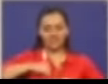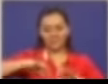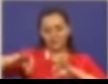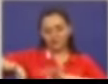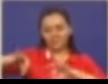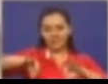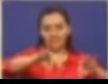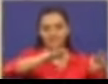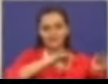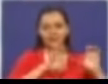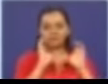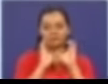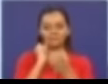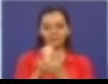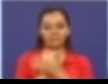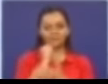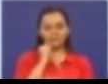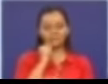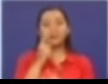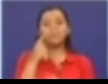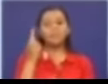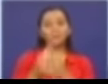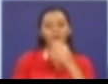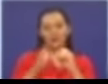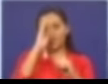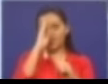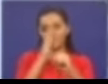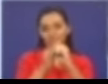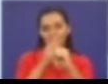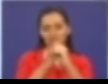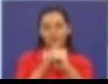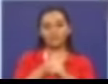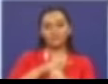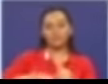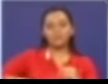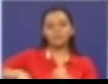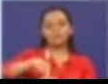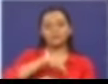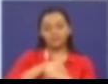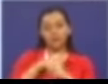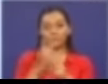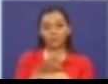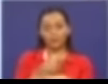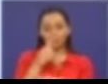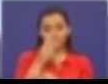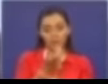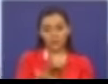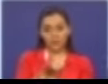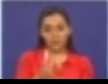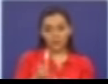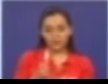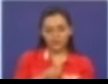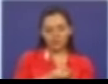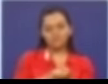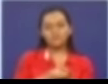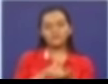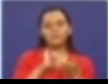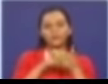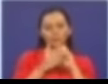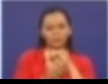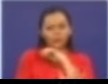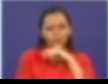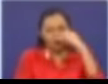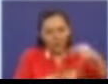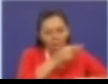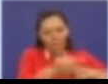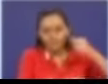semilla certificada que servirá para que nuestros productores de papas venzan definitivamente la